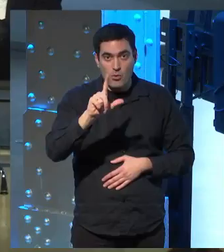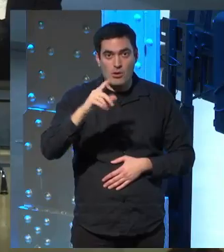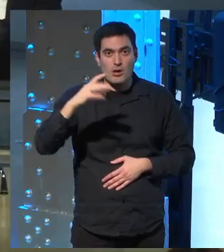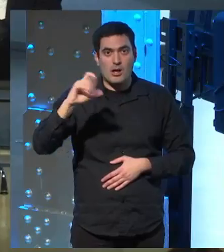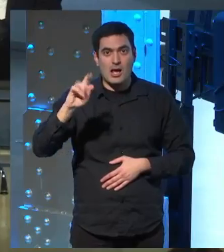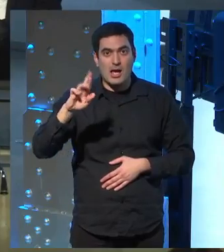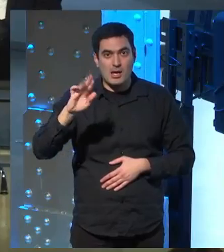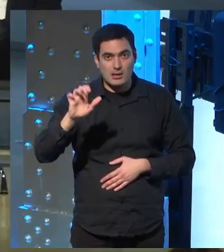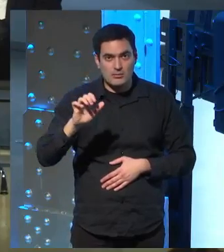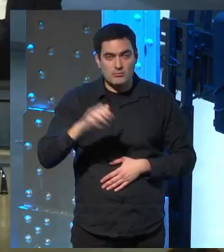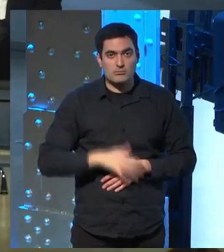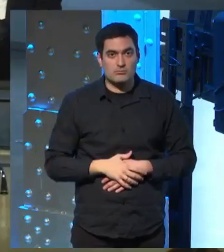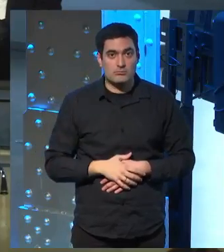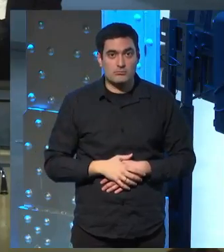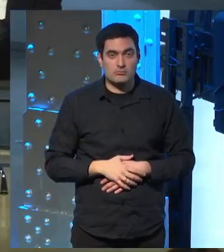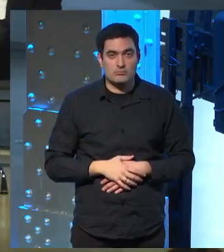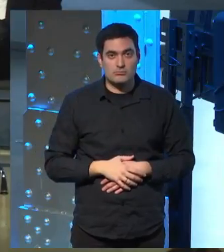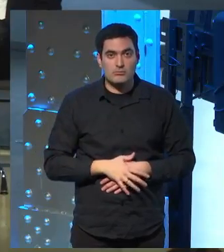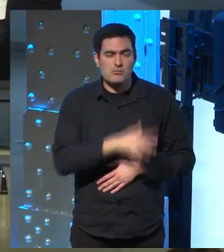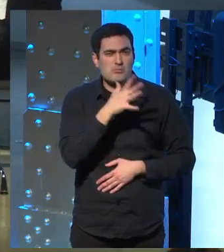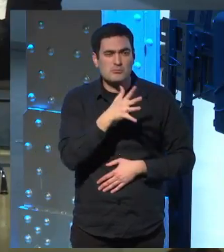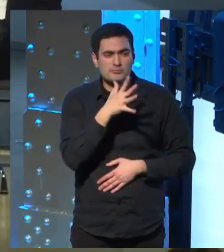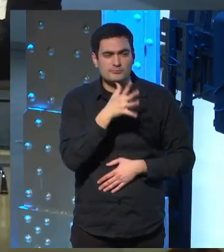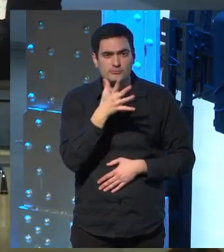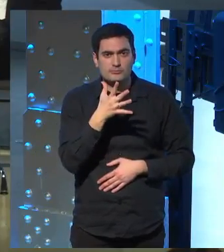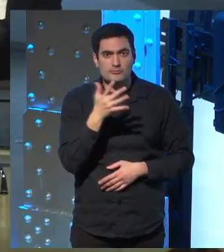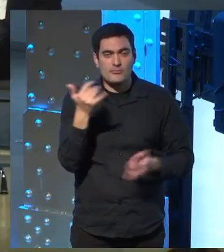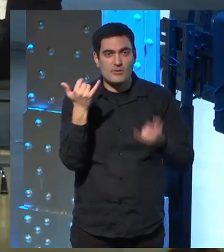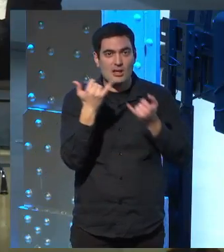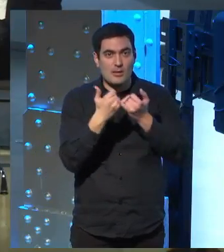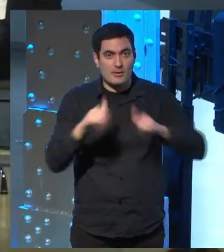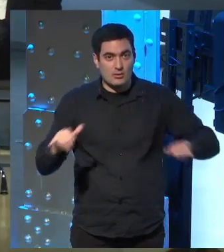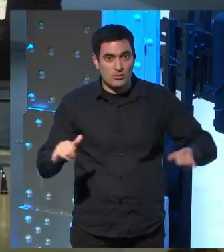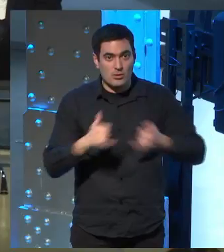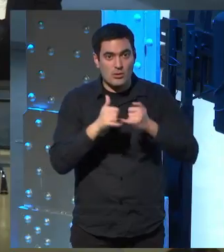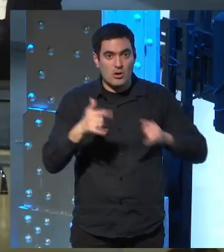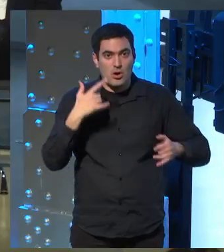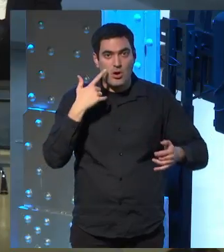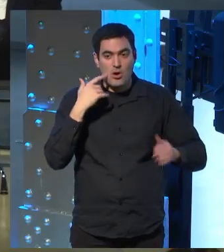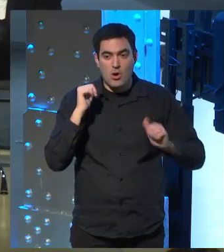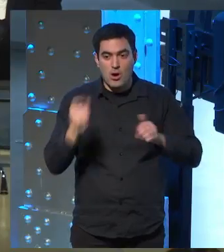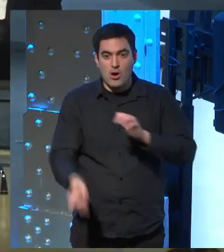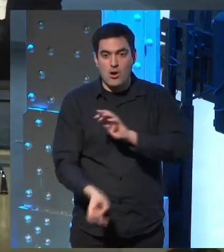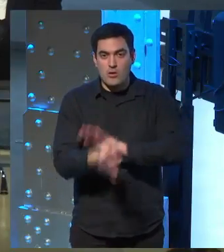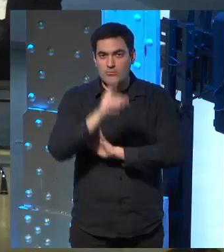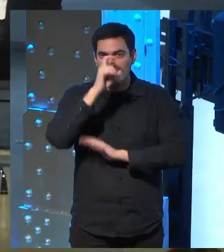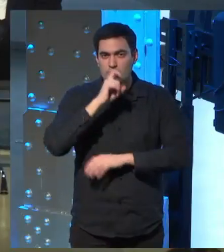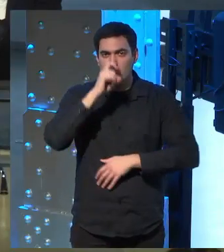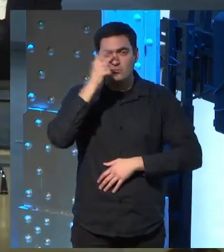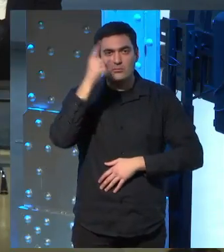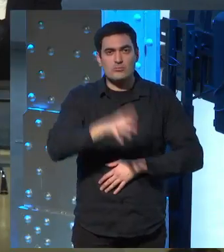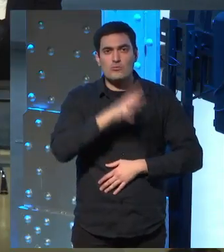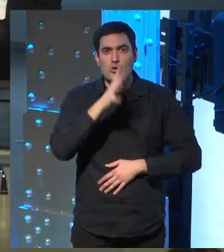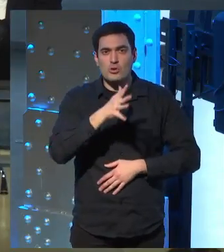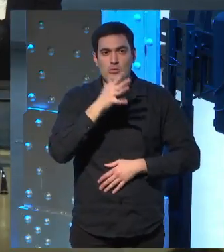Me recuerda a Paul Klee por la celebración de lo originario, ¿no? Me lo recuerda también por